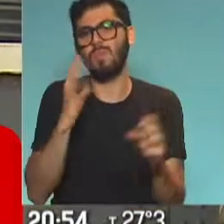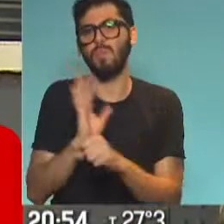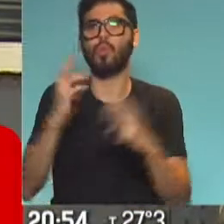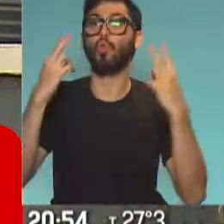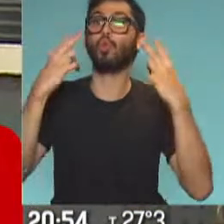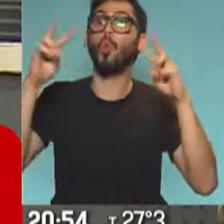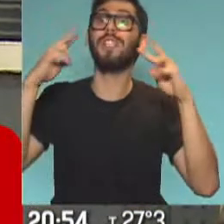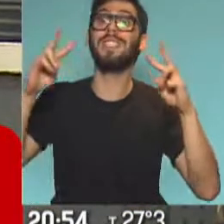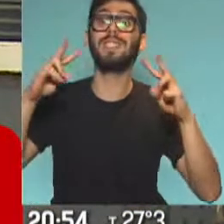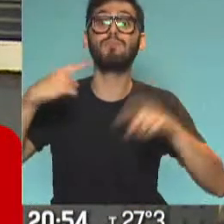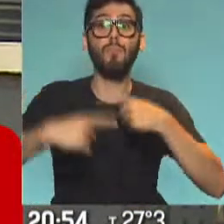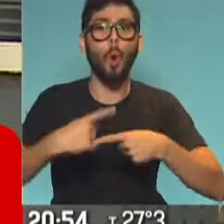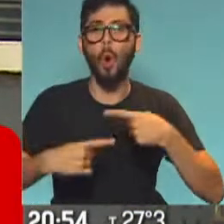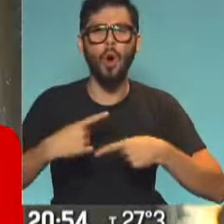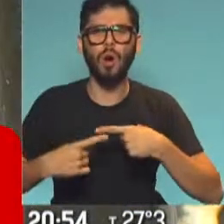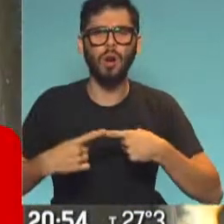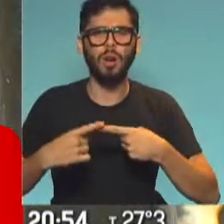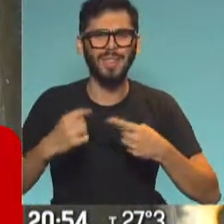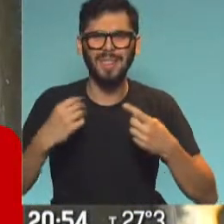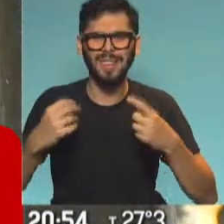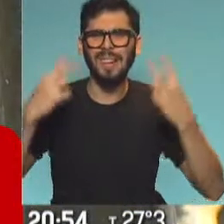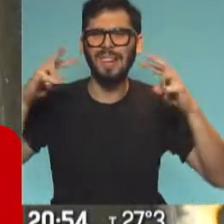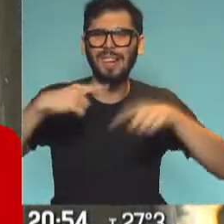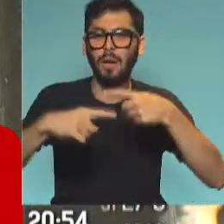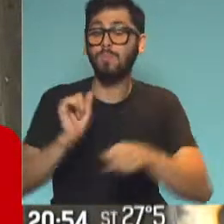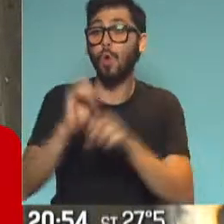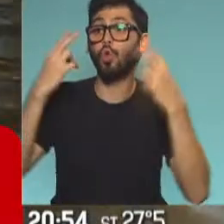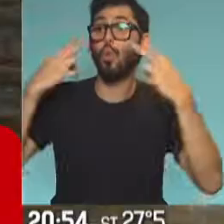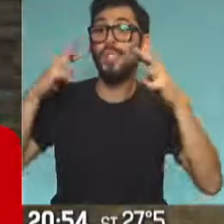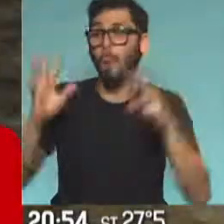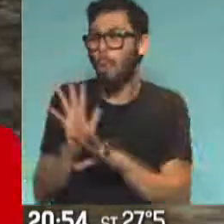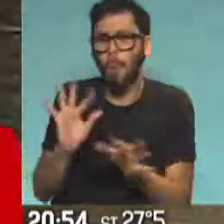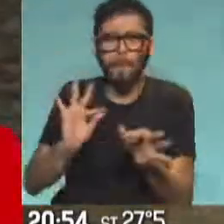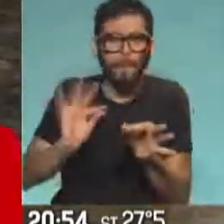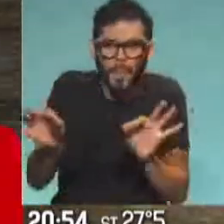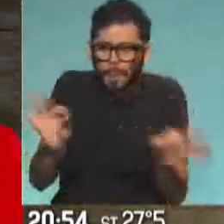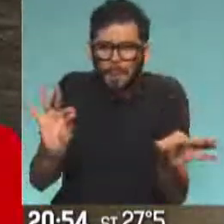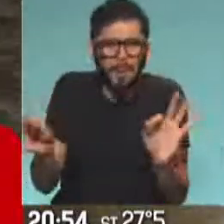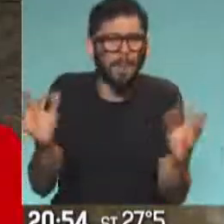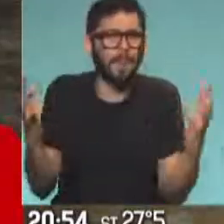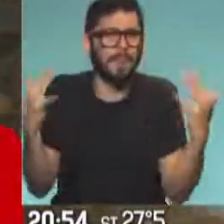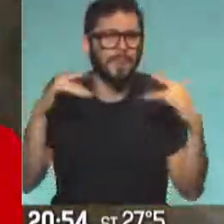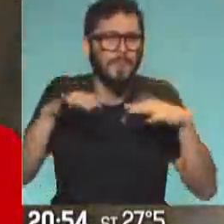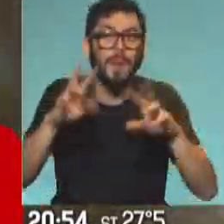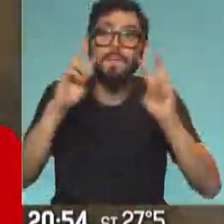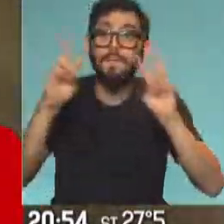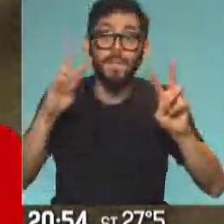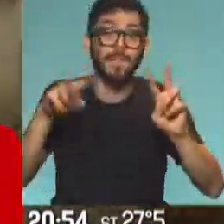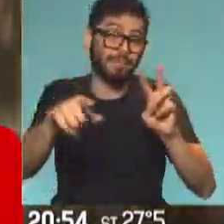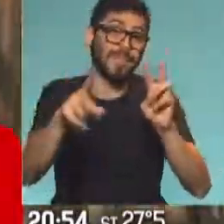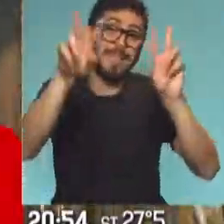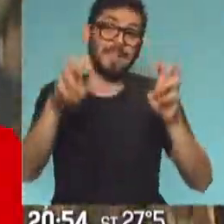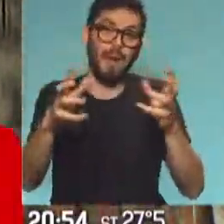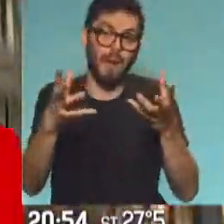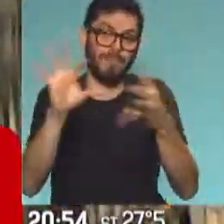sostenible, que es un tipo de turismo que es de bajo impacto, que es de cercanía y que nos permite abordar justamente estas cuestiones, que